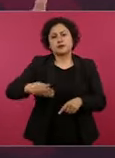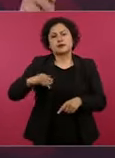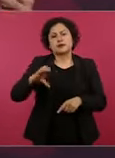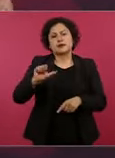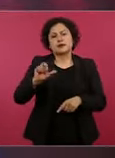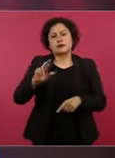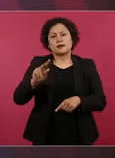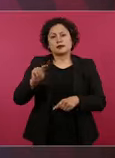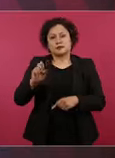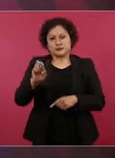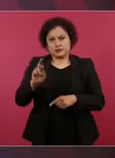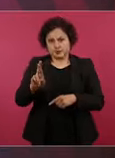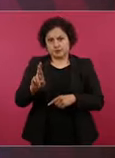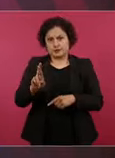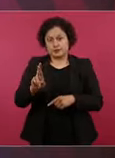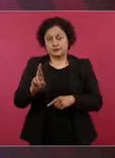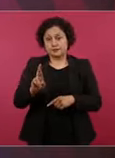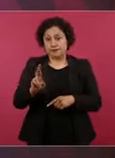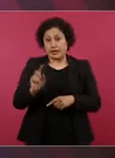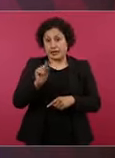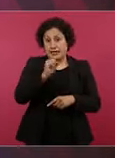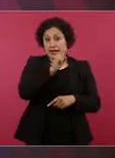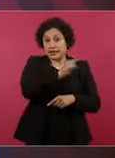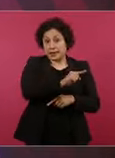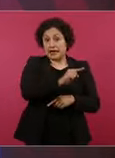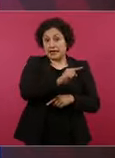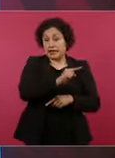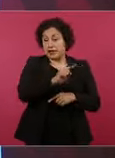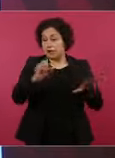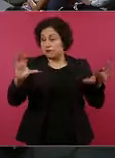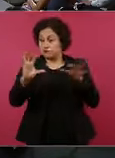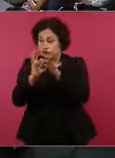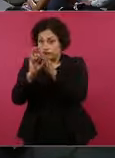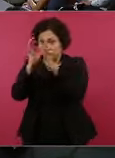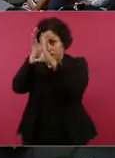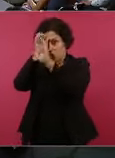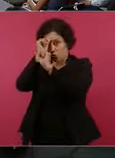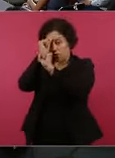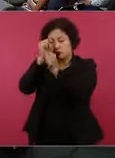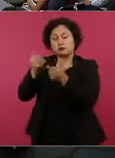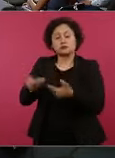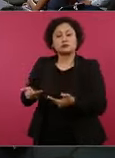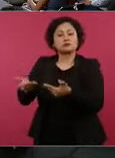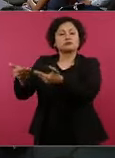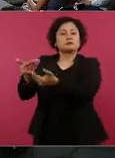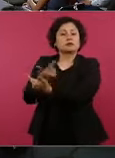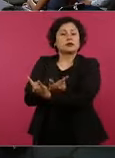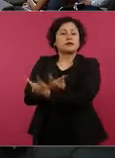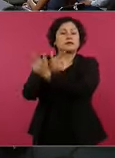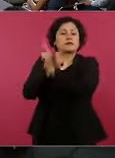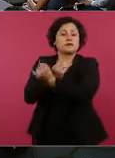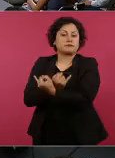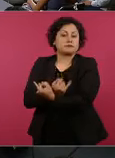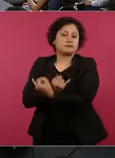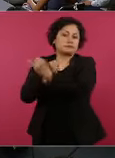Él le devolvió la soberanía del canal a Panamá.